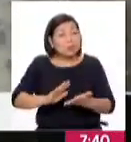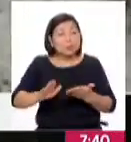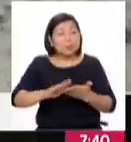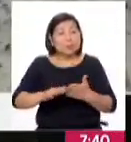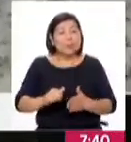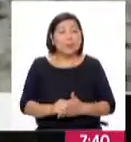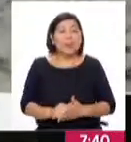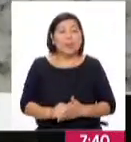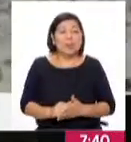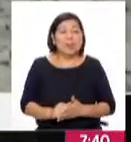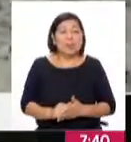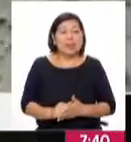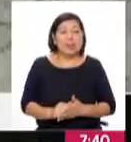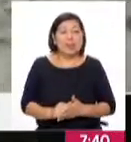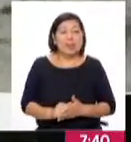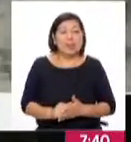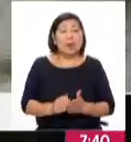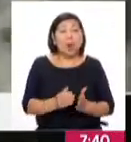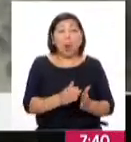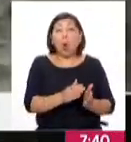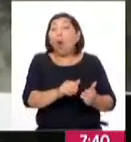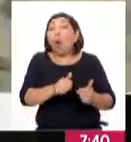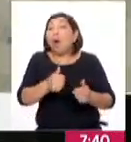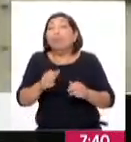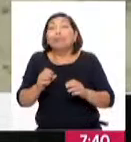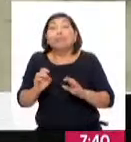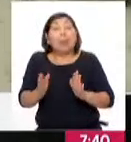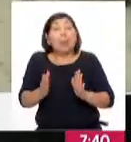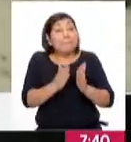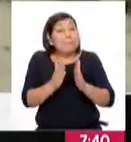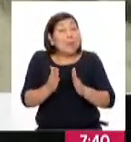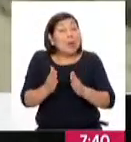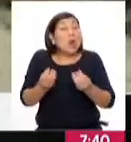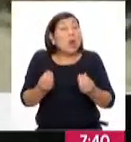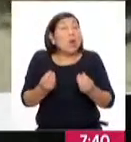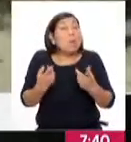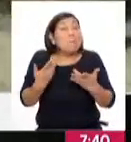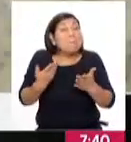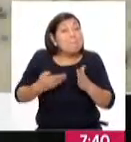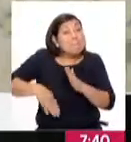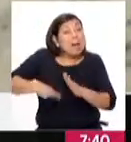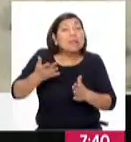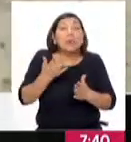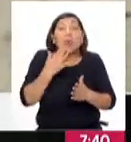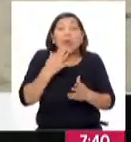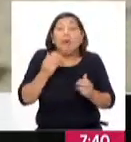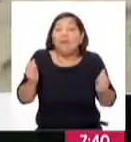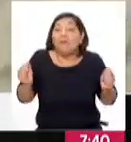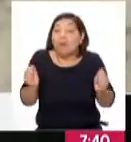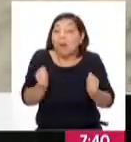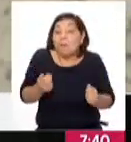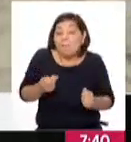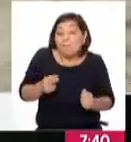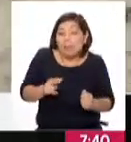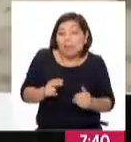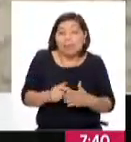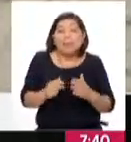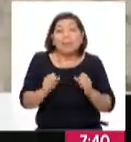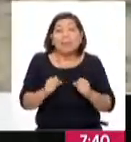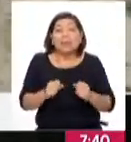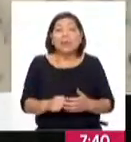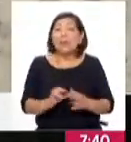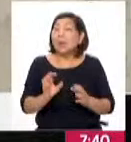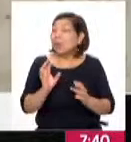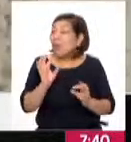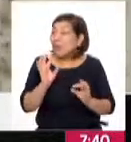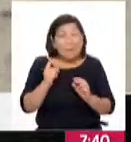de niño extraordinario viene presidido por condiciones frías no pero por lo general es así no